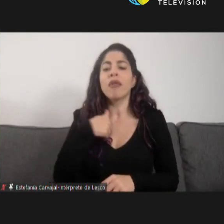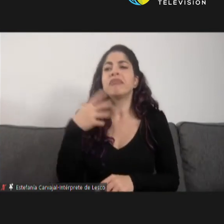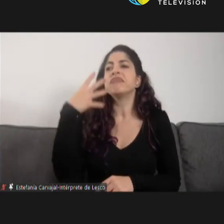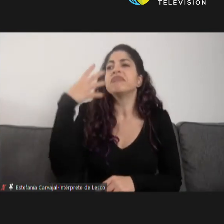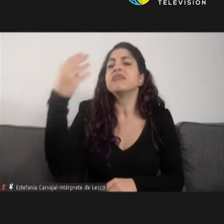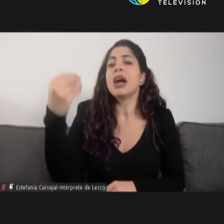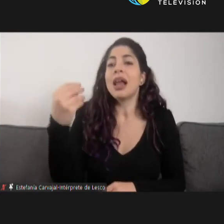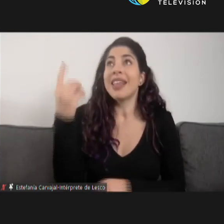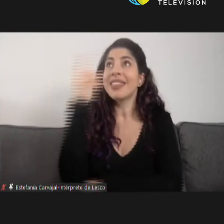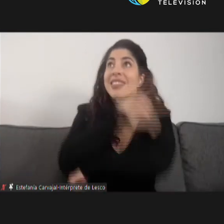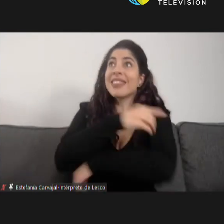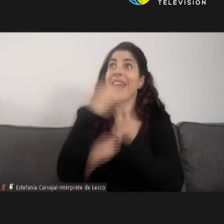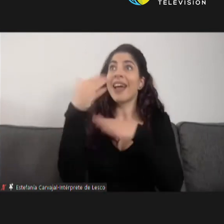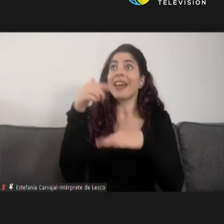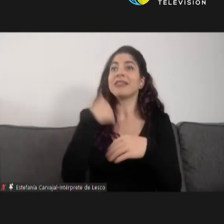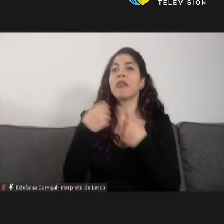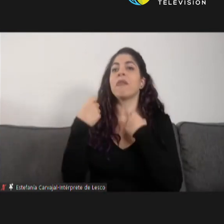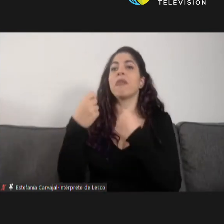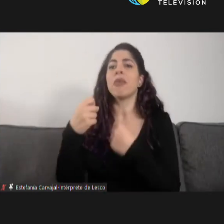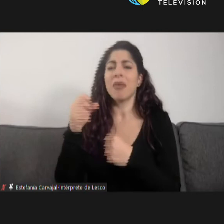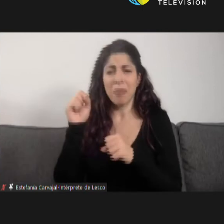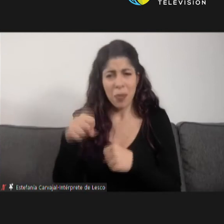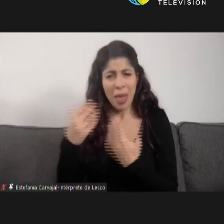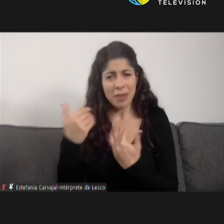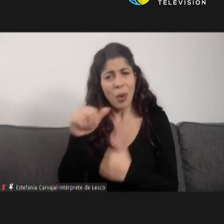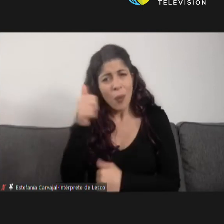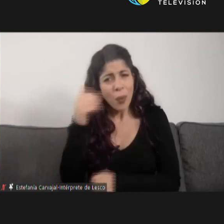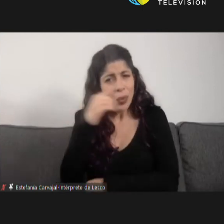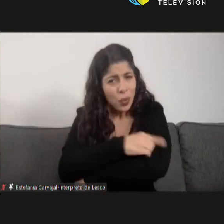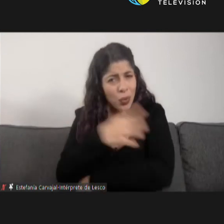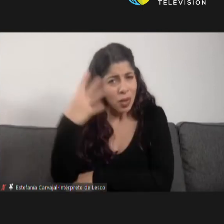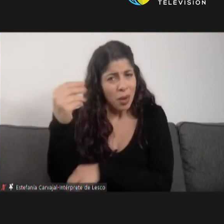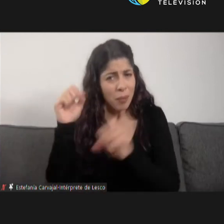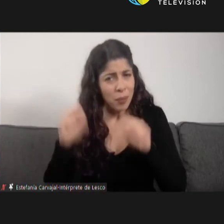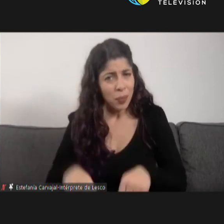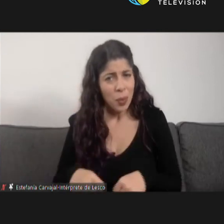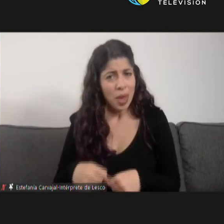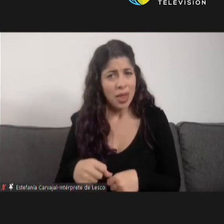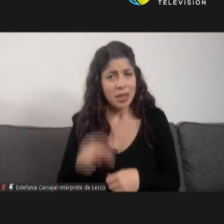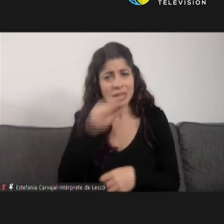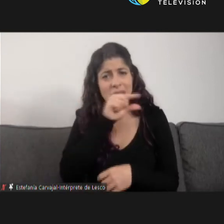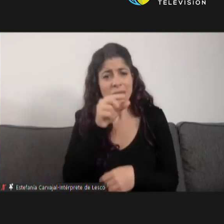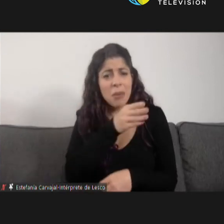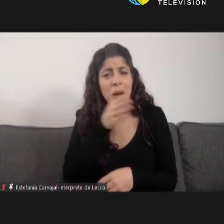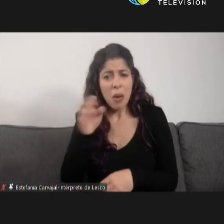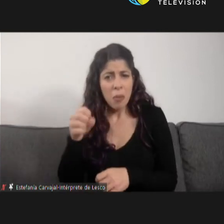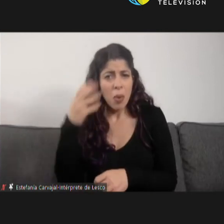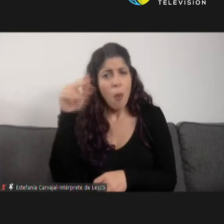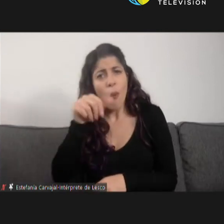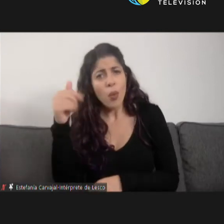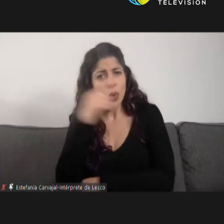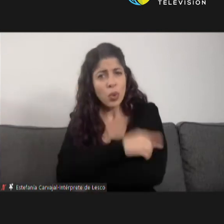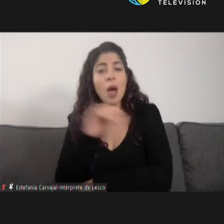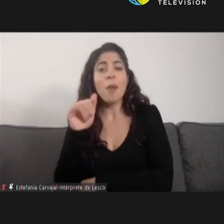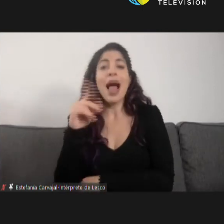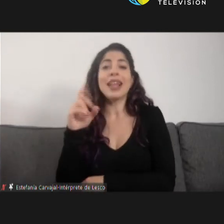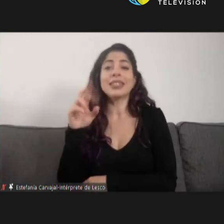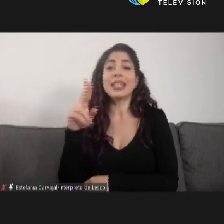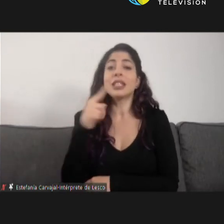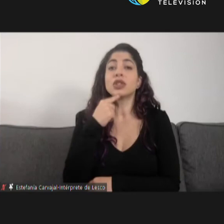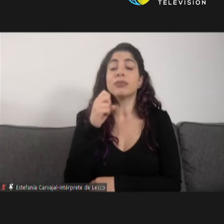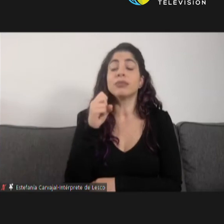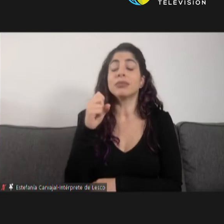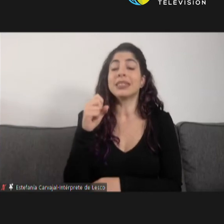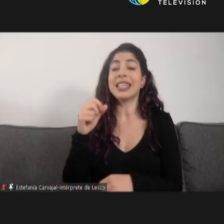tienen restricción, que perfectamente podrían ir otro día de la semana. Y de todos modos, como ya indicaba Alexander Solís, el llamado en general es